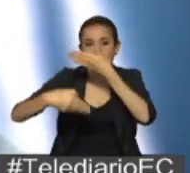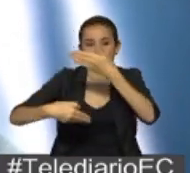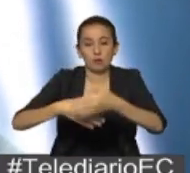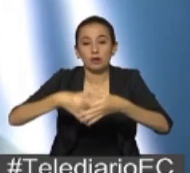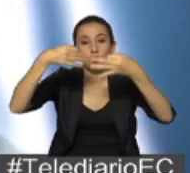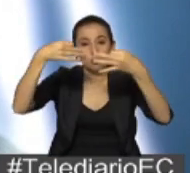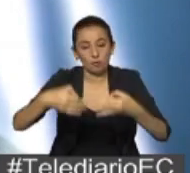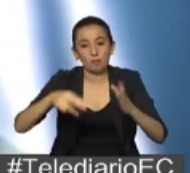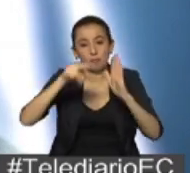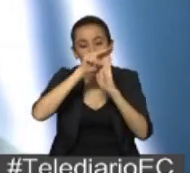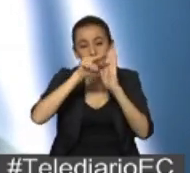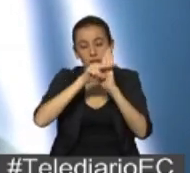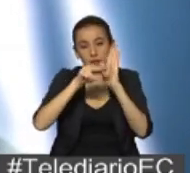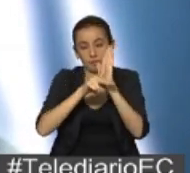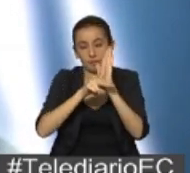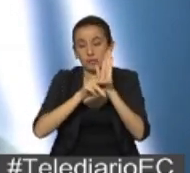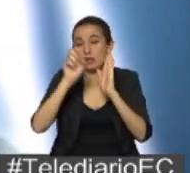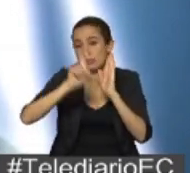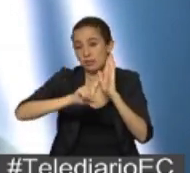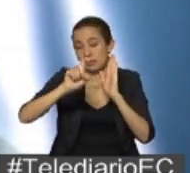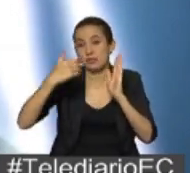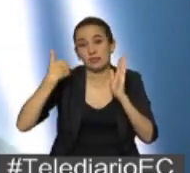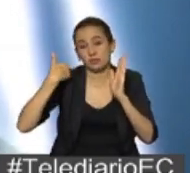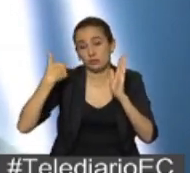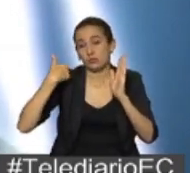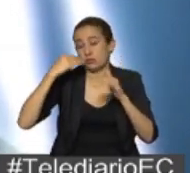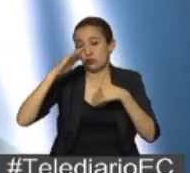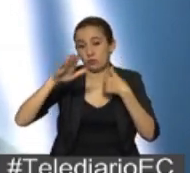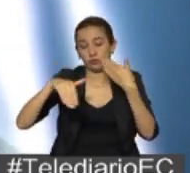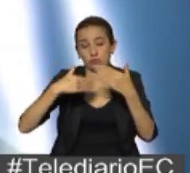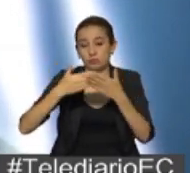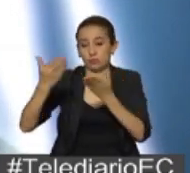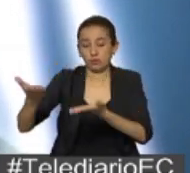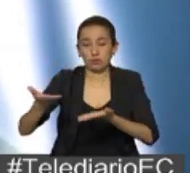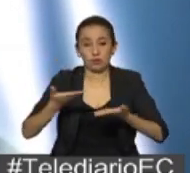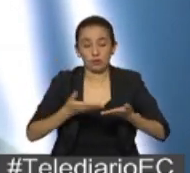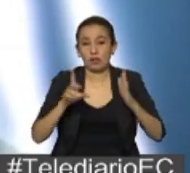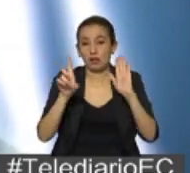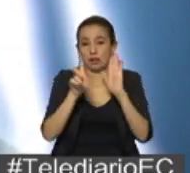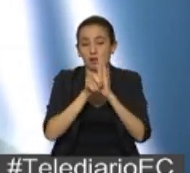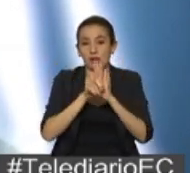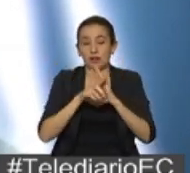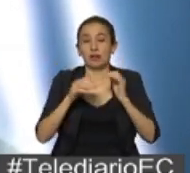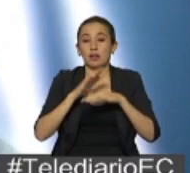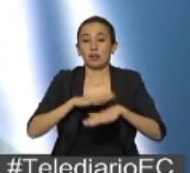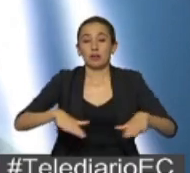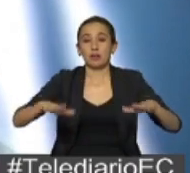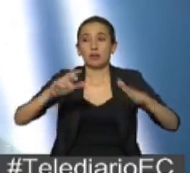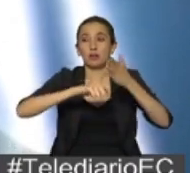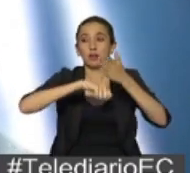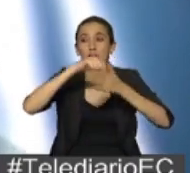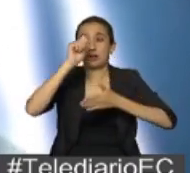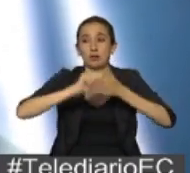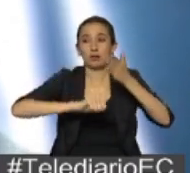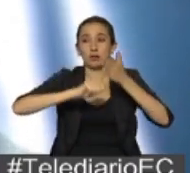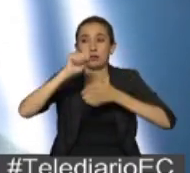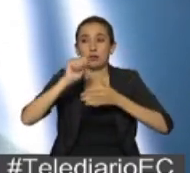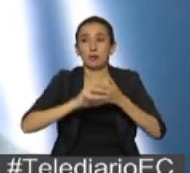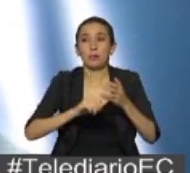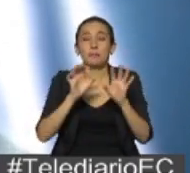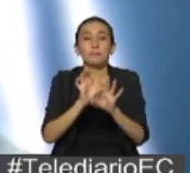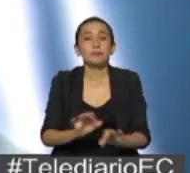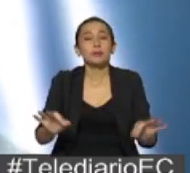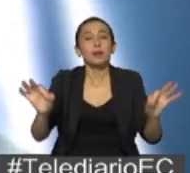ha cumplido todo lo que en normativa se manda por parte de la Ley Orgánica del Sistema Nacional de Contratación Pública. Importante